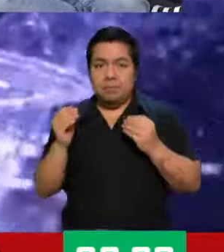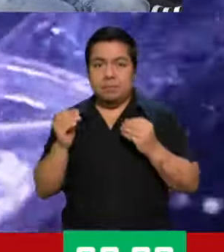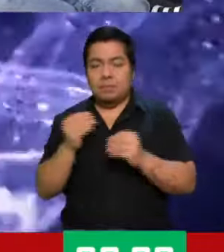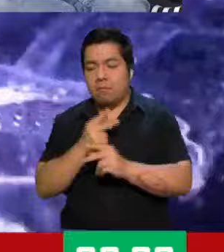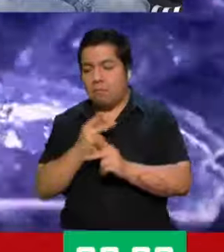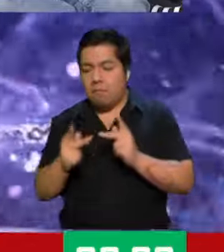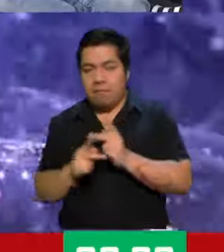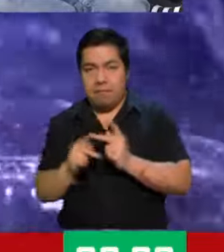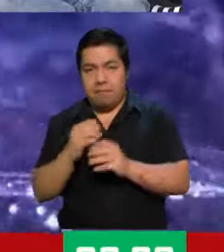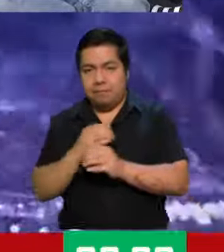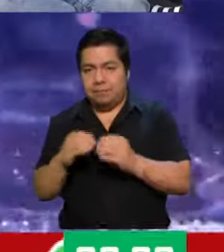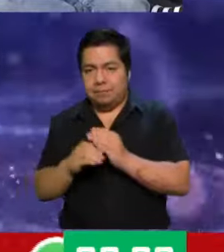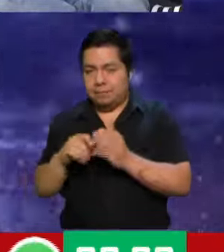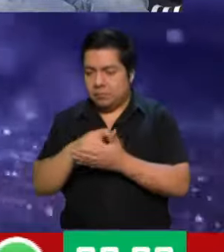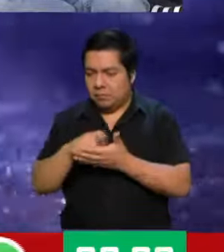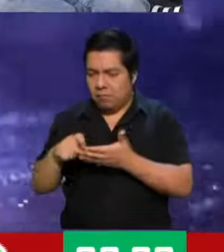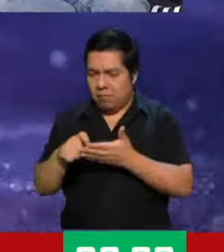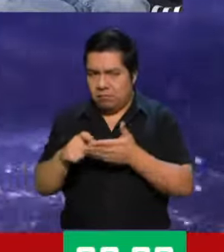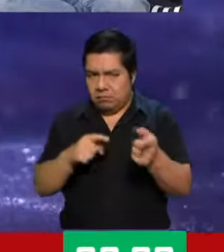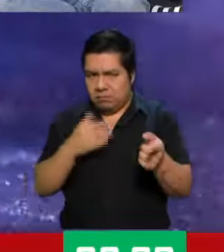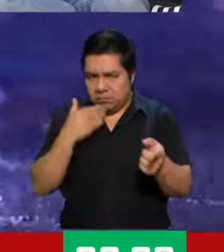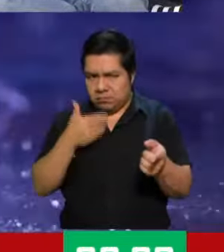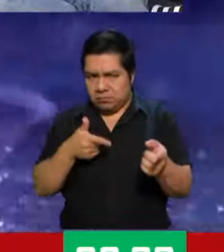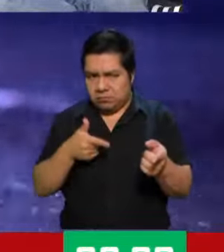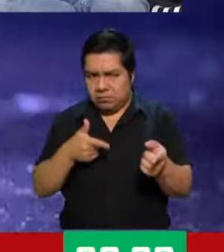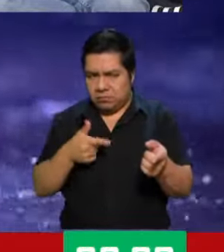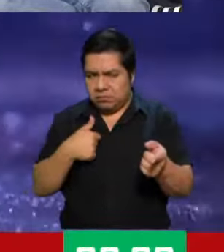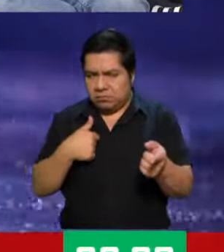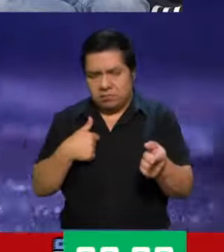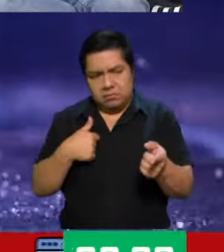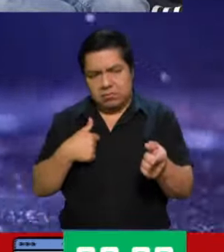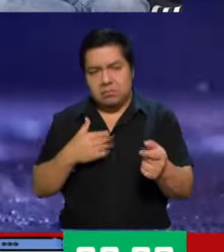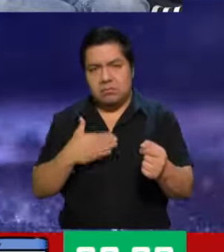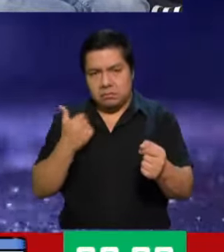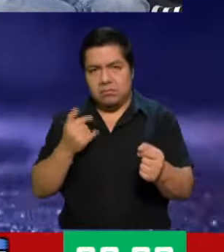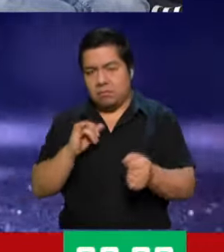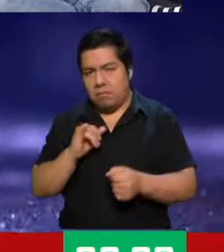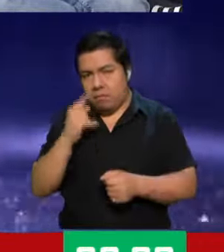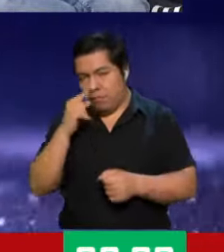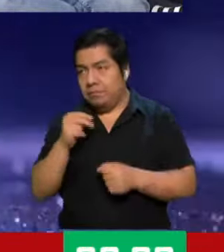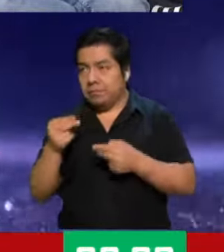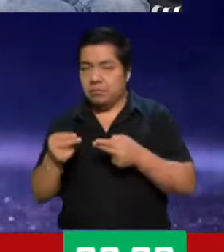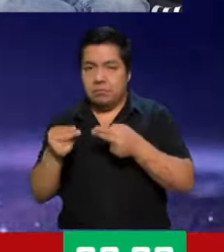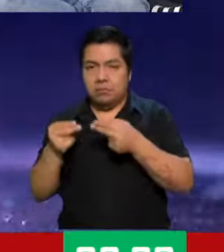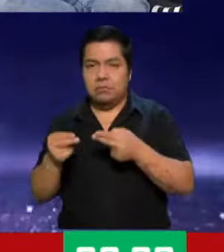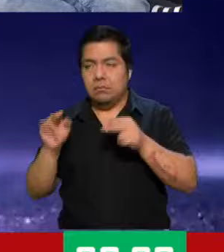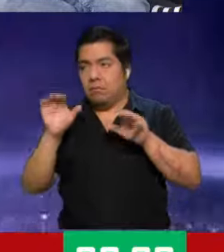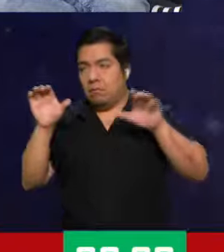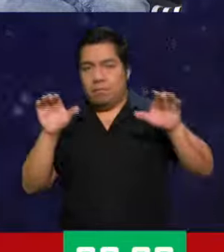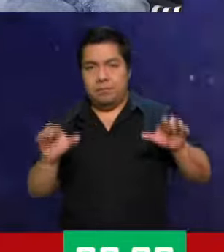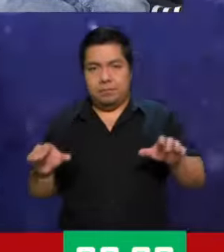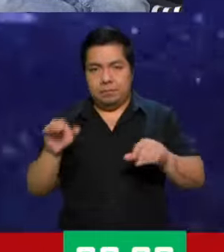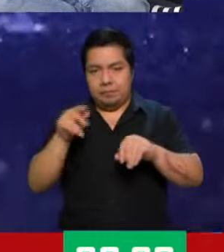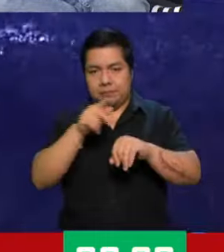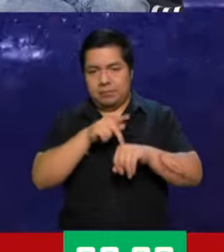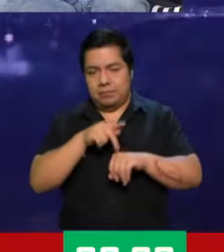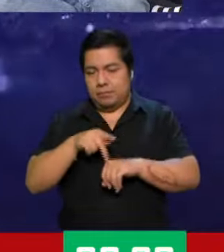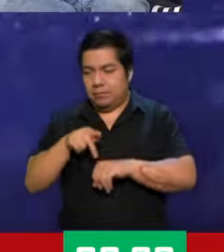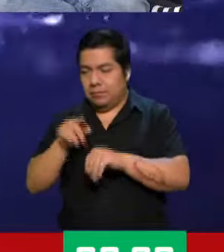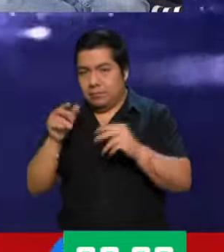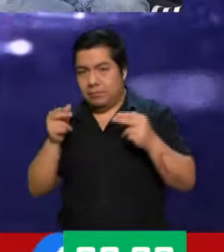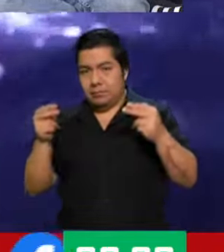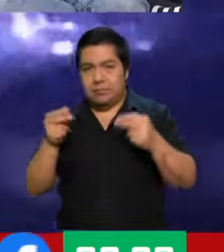cuando van de vacaciones. Ese es un pro para ti. Claro, para ti. Porque yo voy a poner mis negocios de hamburguesas en cada asteroide. Esa es una buena